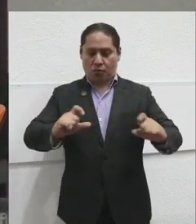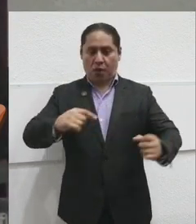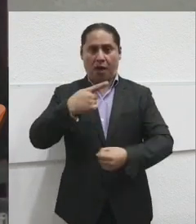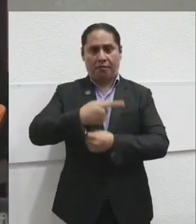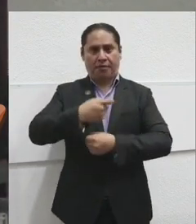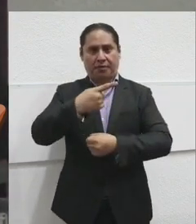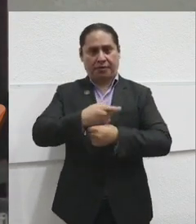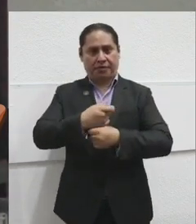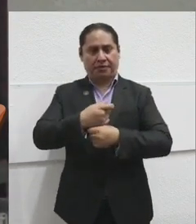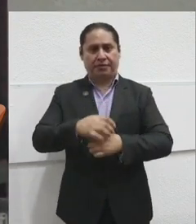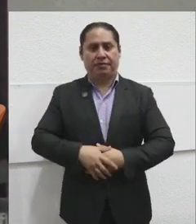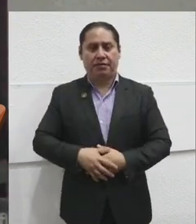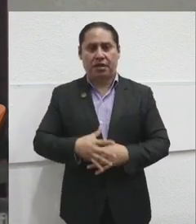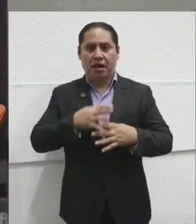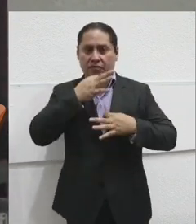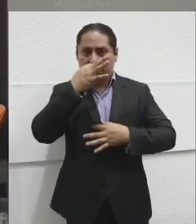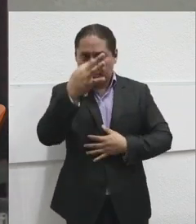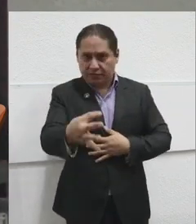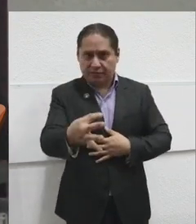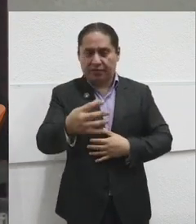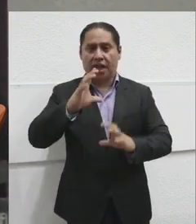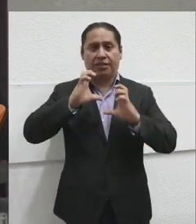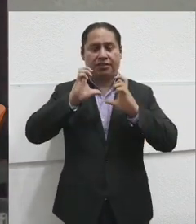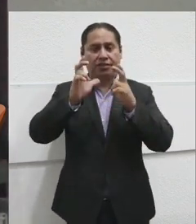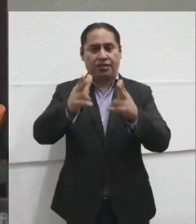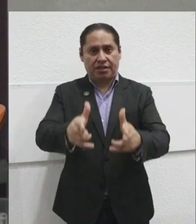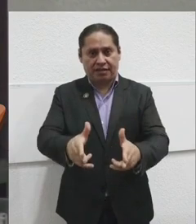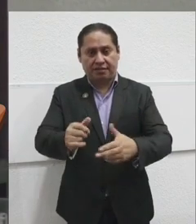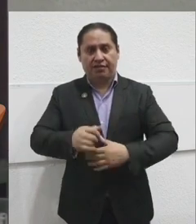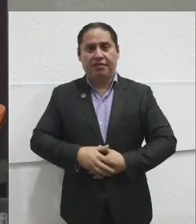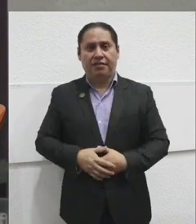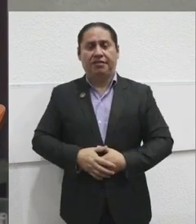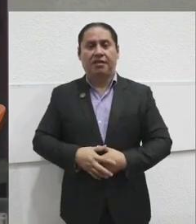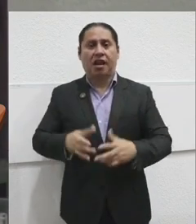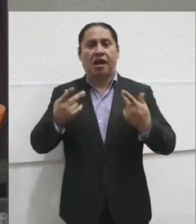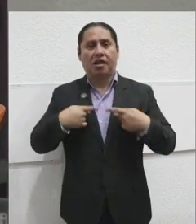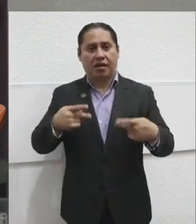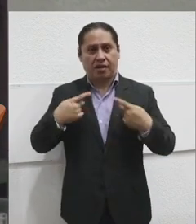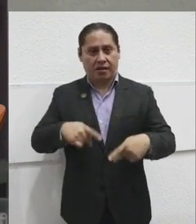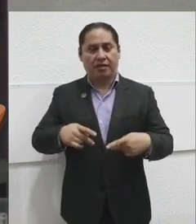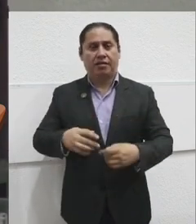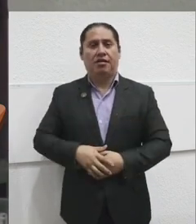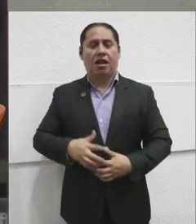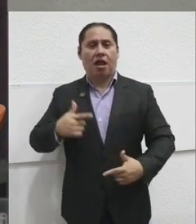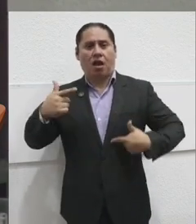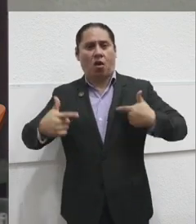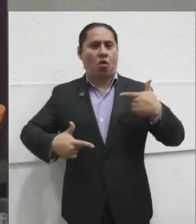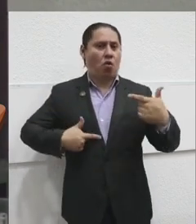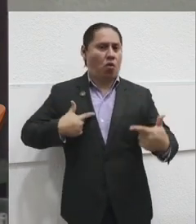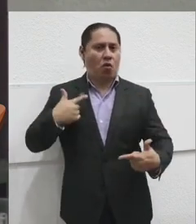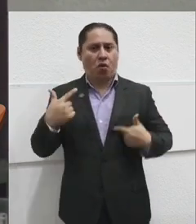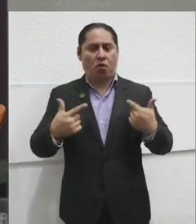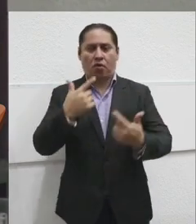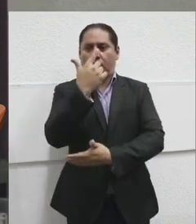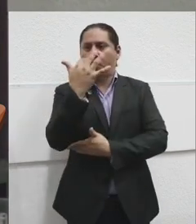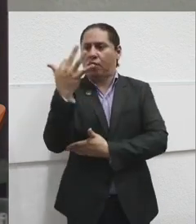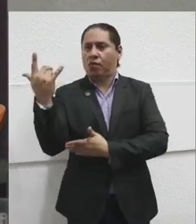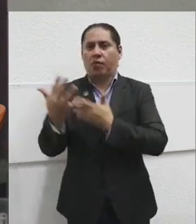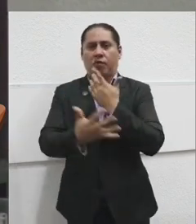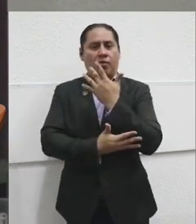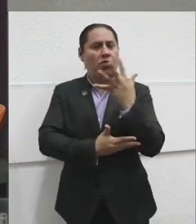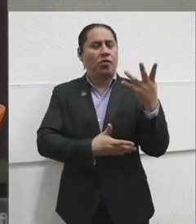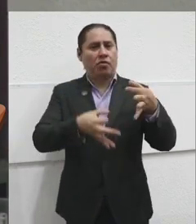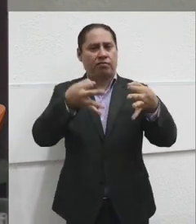primera, se hace mención a que en Chiapas las personas gozarán de un medio ambiente